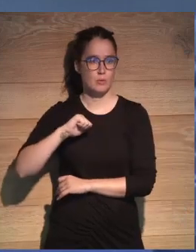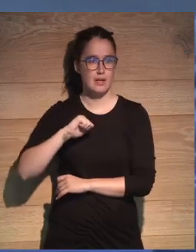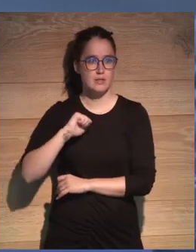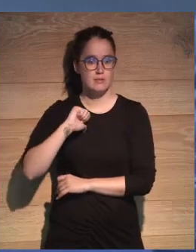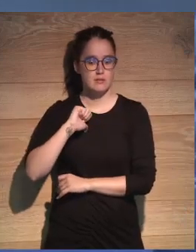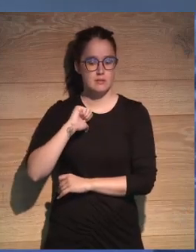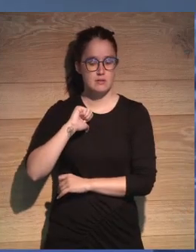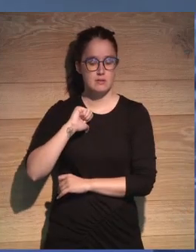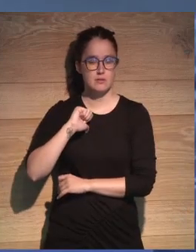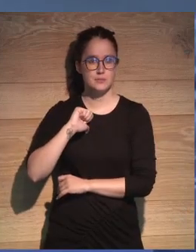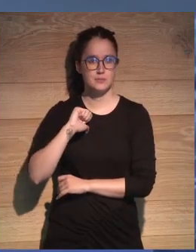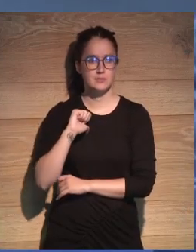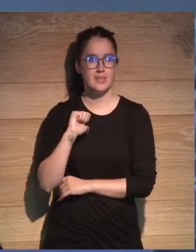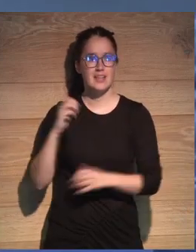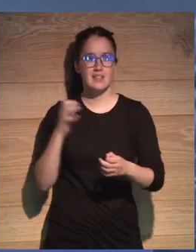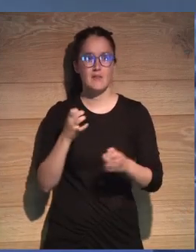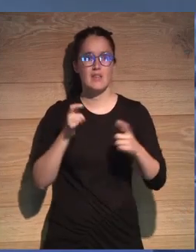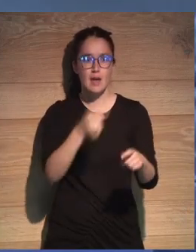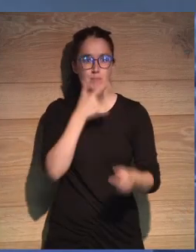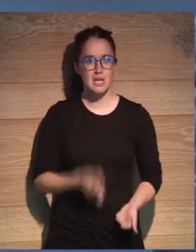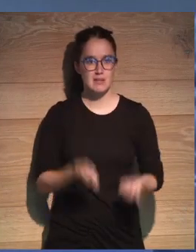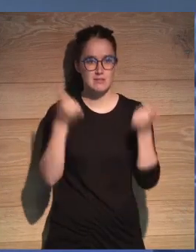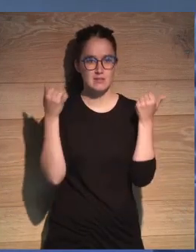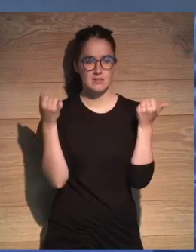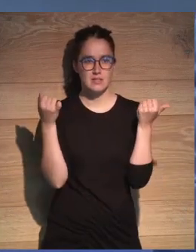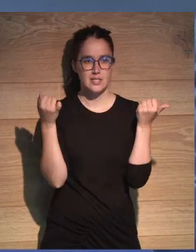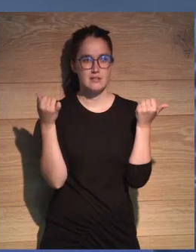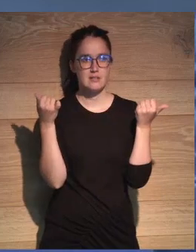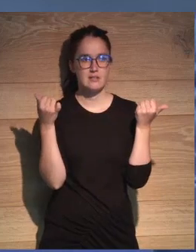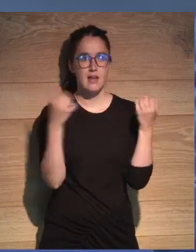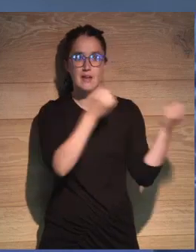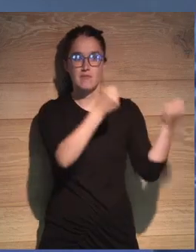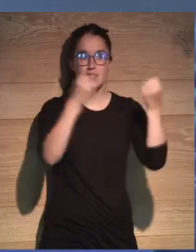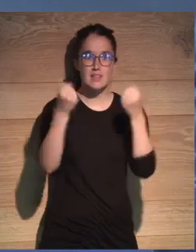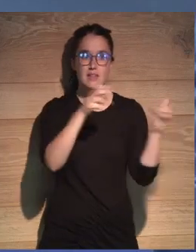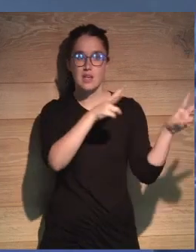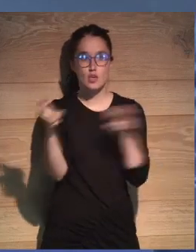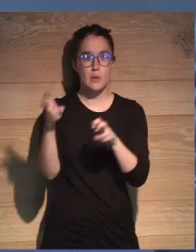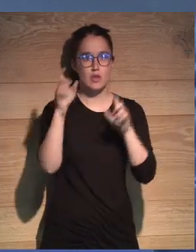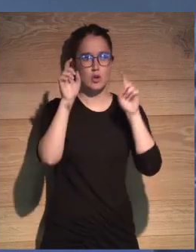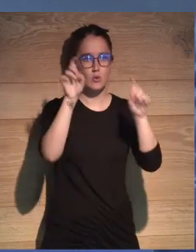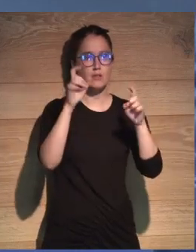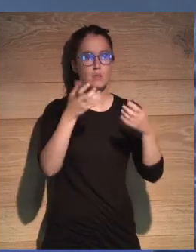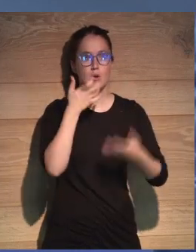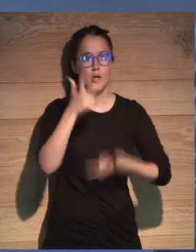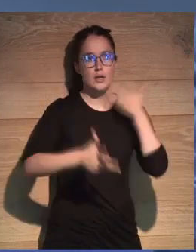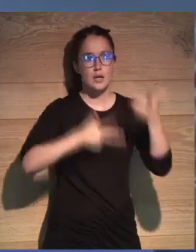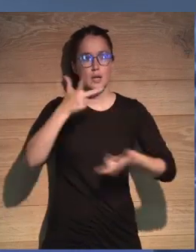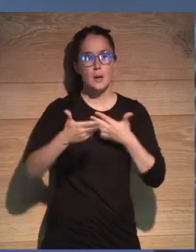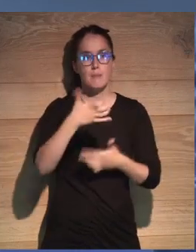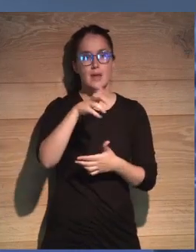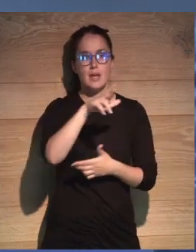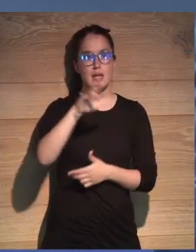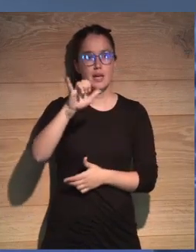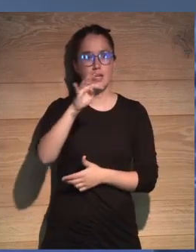que tienen que facilitar que sus entidades de innovación educativa, en el País Vasco se llama